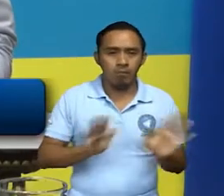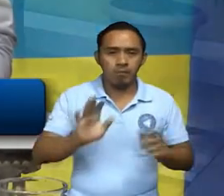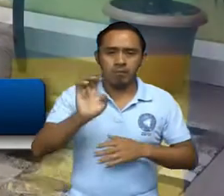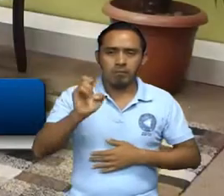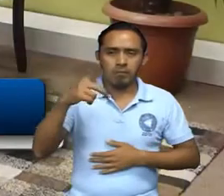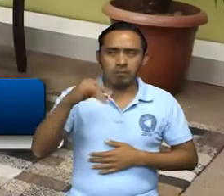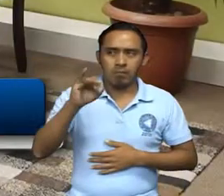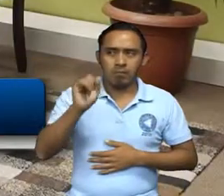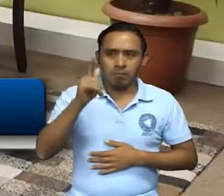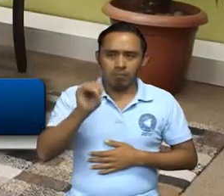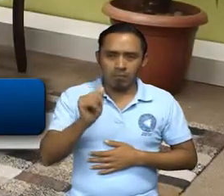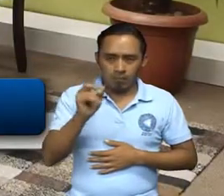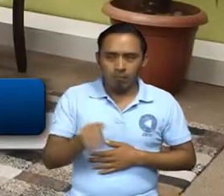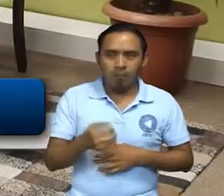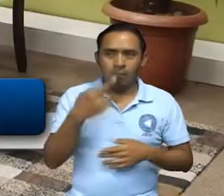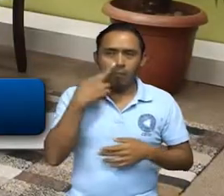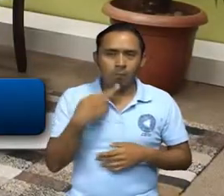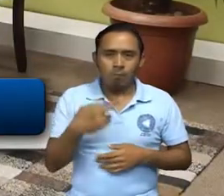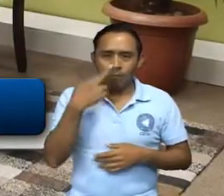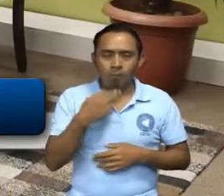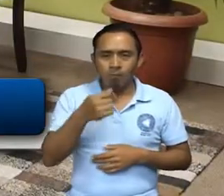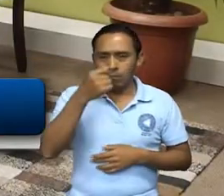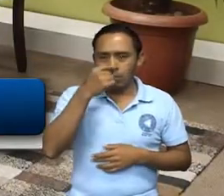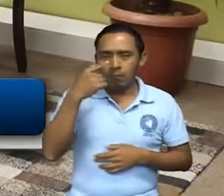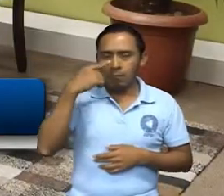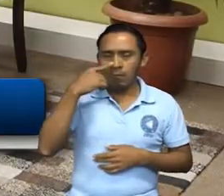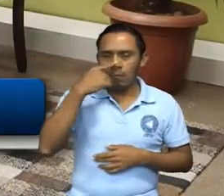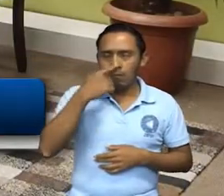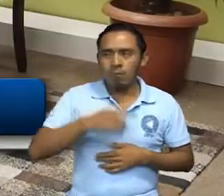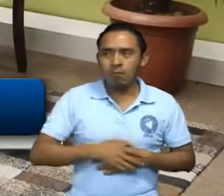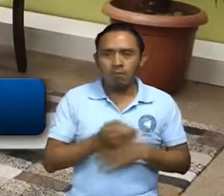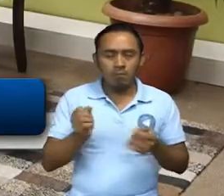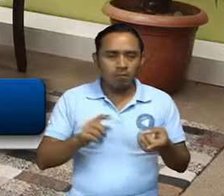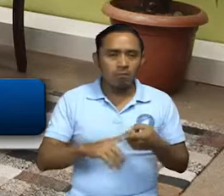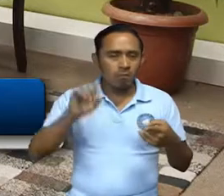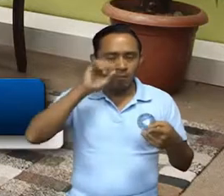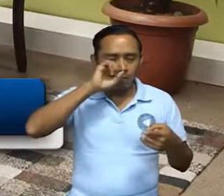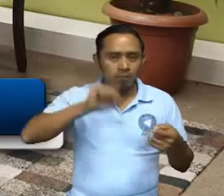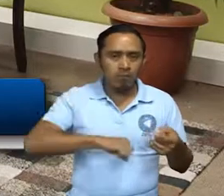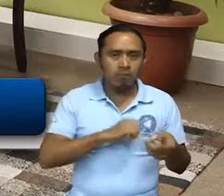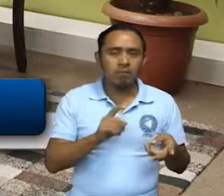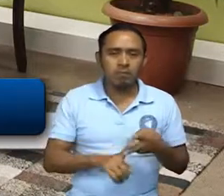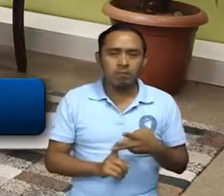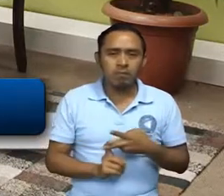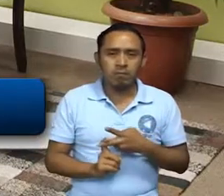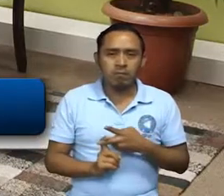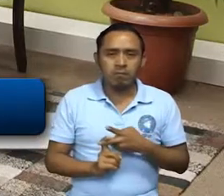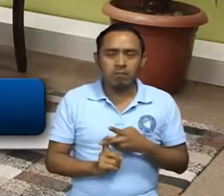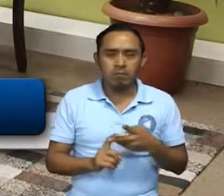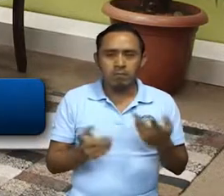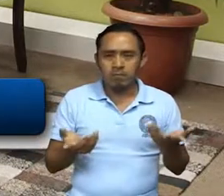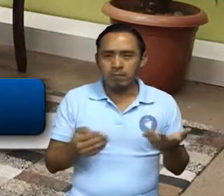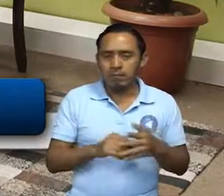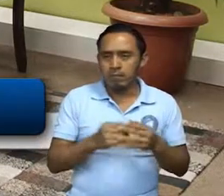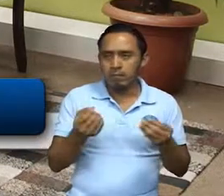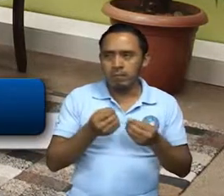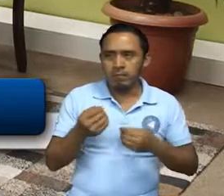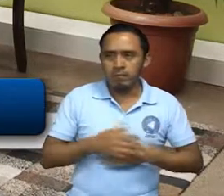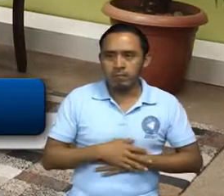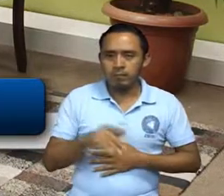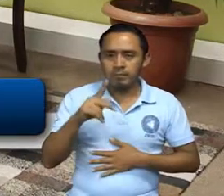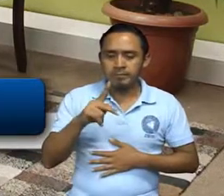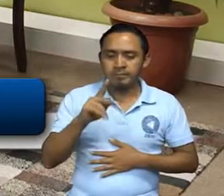que el sangrado nasal. Lo podés aplicar ya sea un traumatismo, no hay ningún problema. La palabra